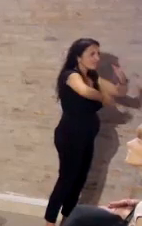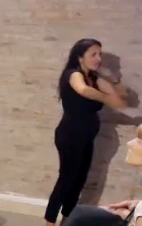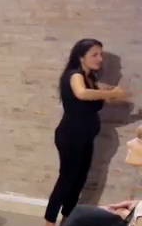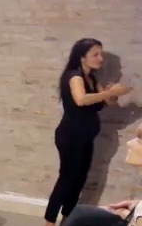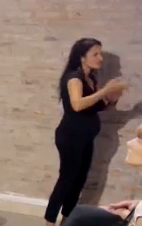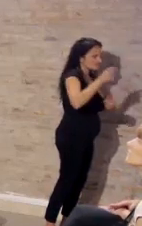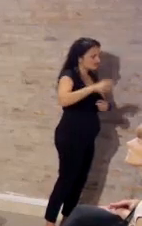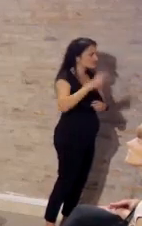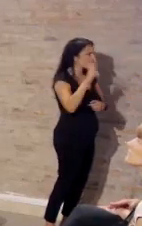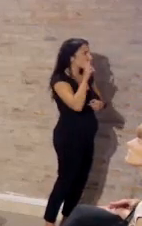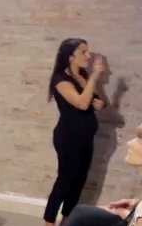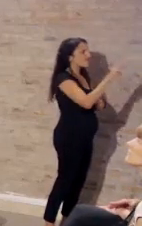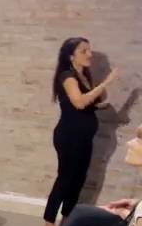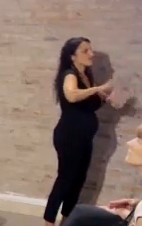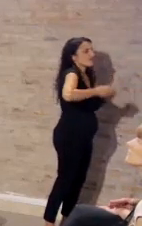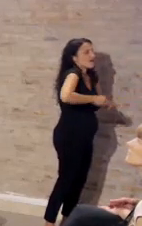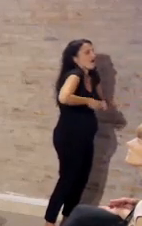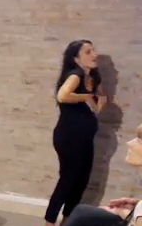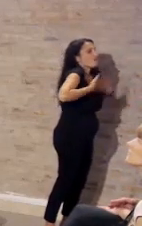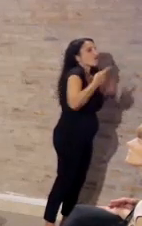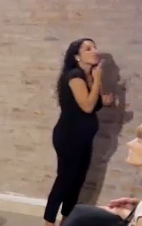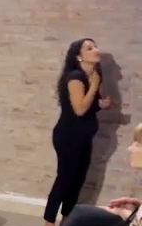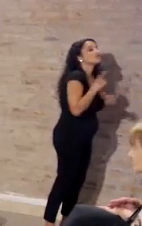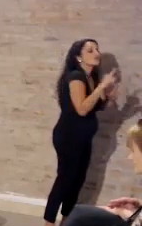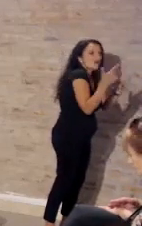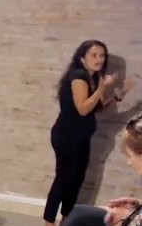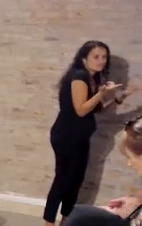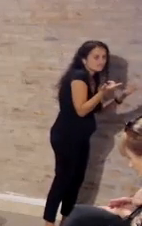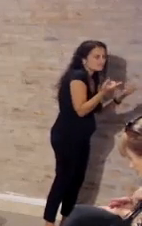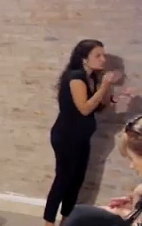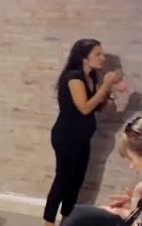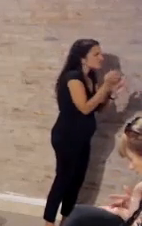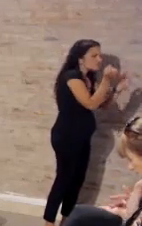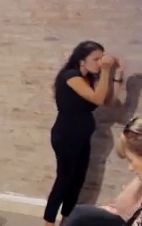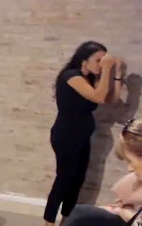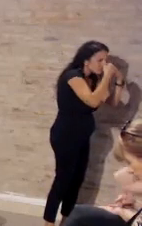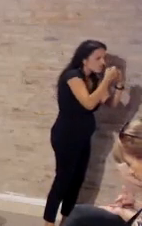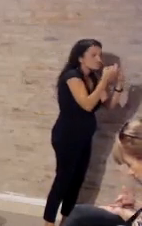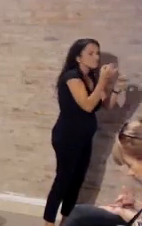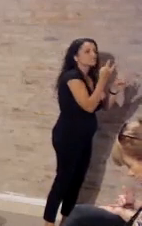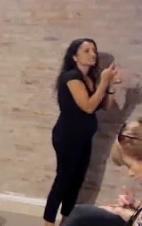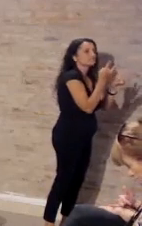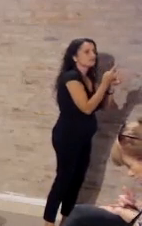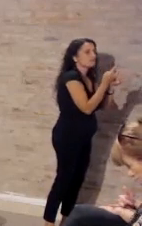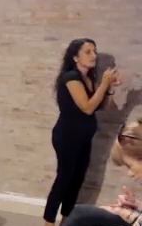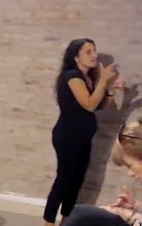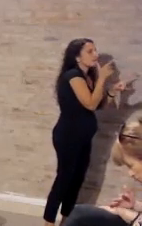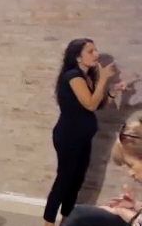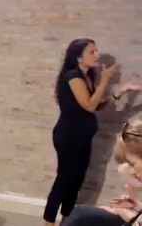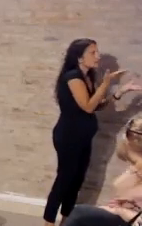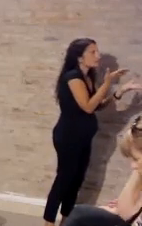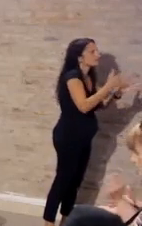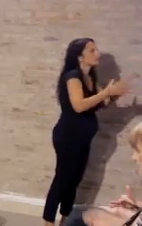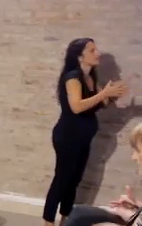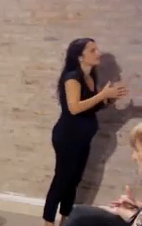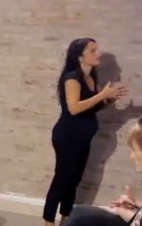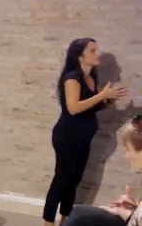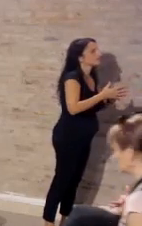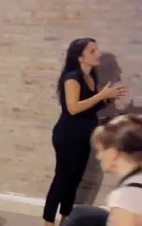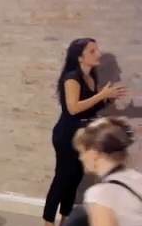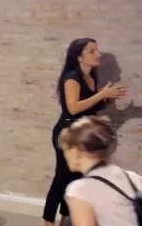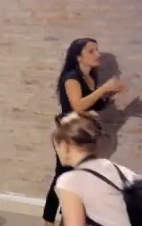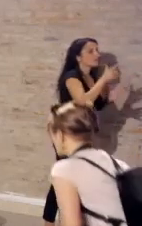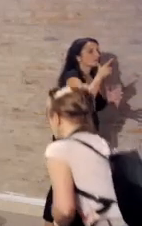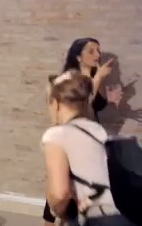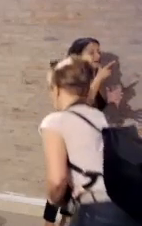de ese de la amorosidad sino que siempre hemos estado como o al hilo de este mágicamente